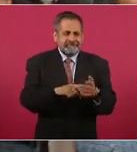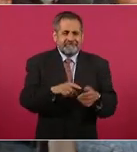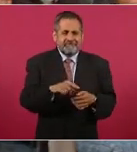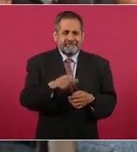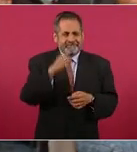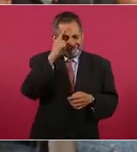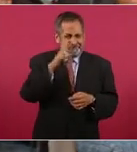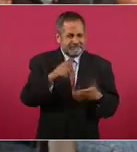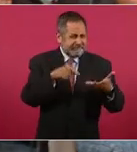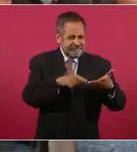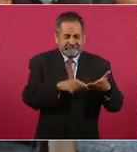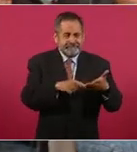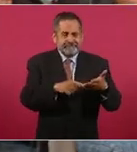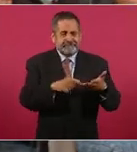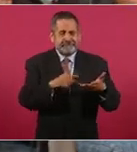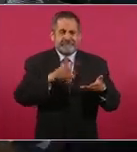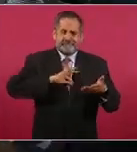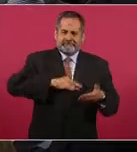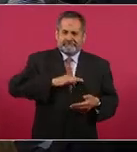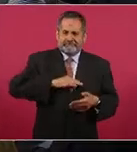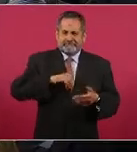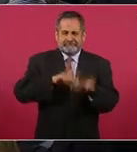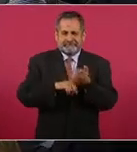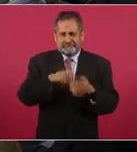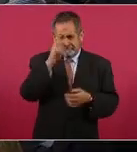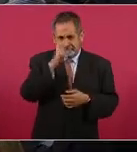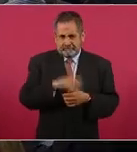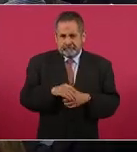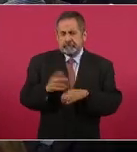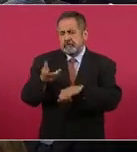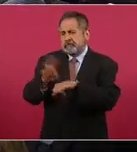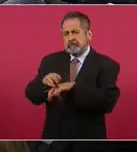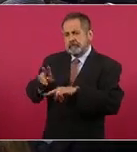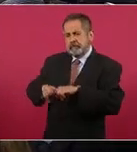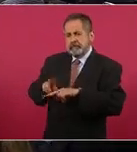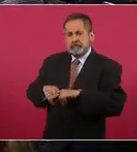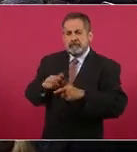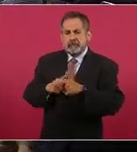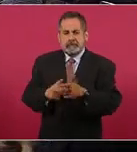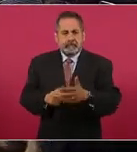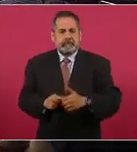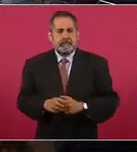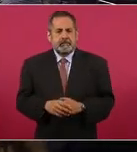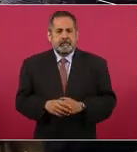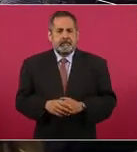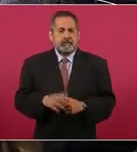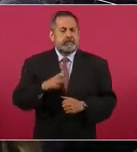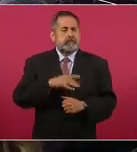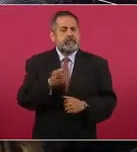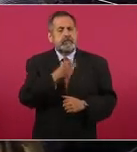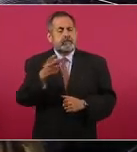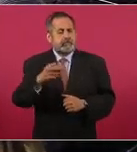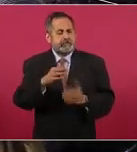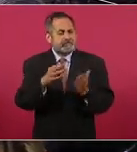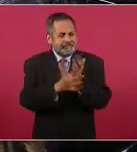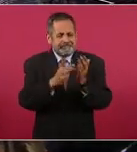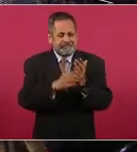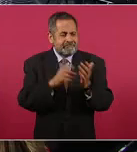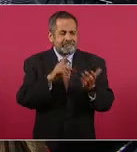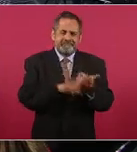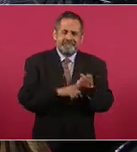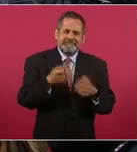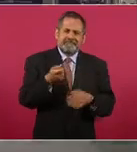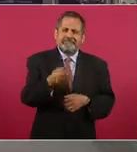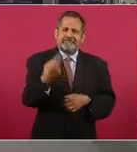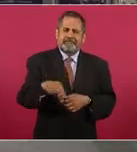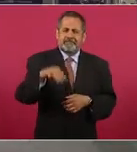que pudiera haber ¿me permite sentarme para continuar? Sí. que hay metales pesados que pudieran dañar la